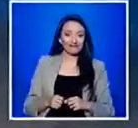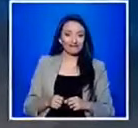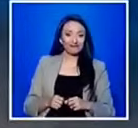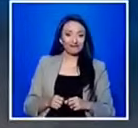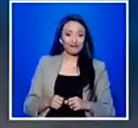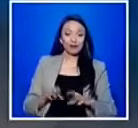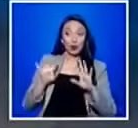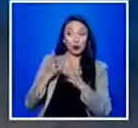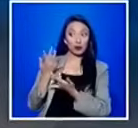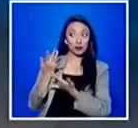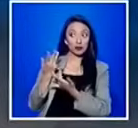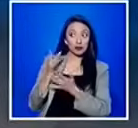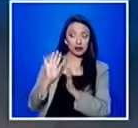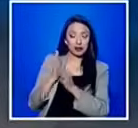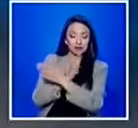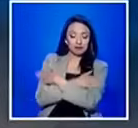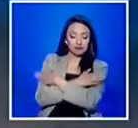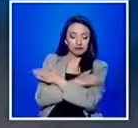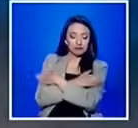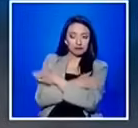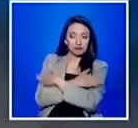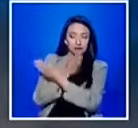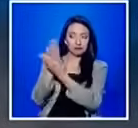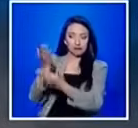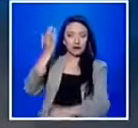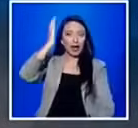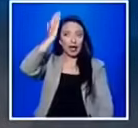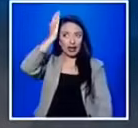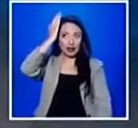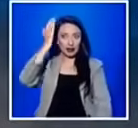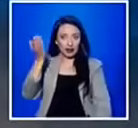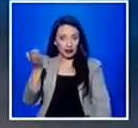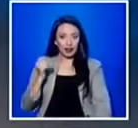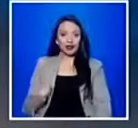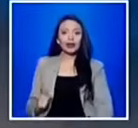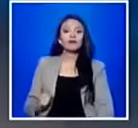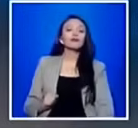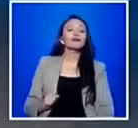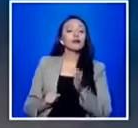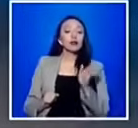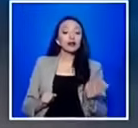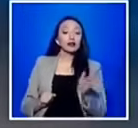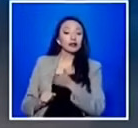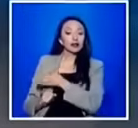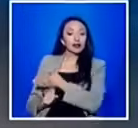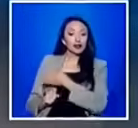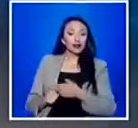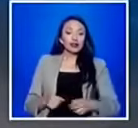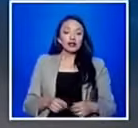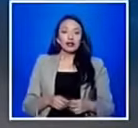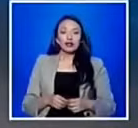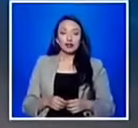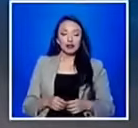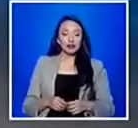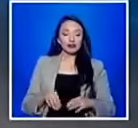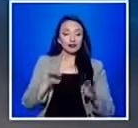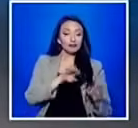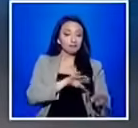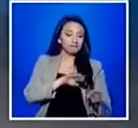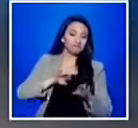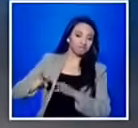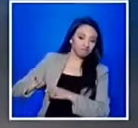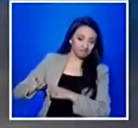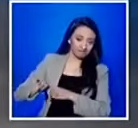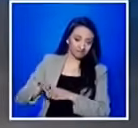Bueno, y estaremos a la expectativa. Un abrazo para nuestra hermosa reina de San Francisco de Quito. Son las 8:35 a.m. Y bueno, con